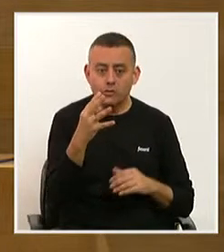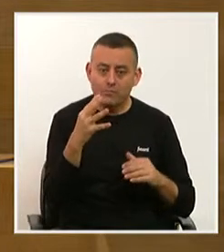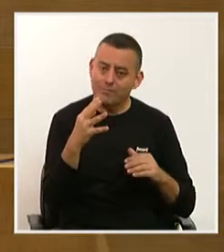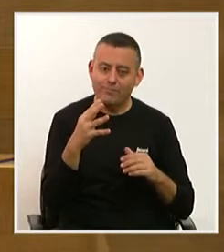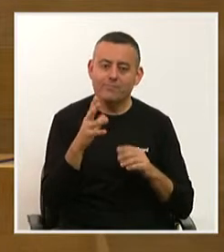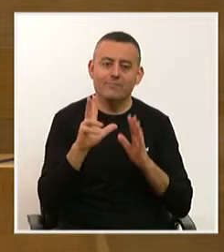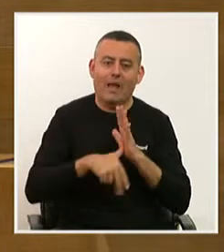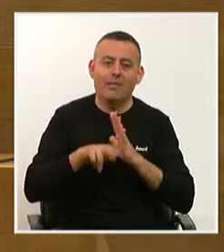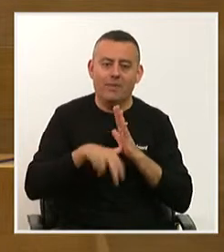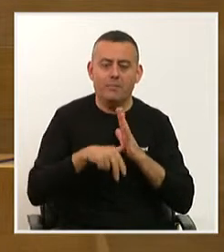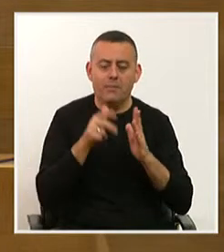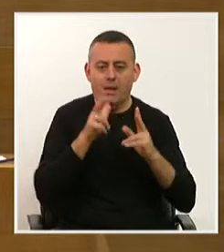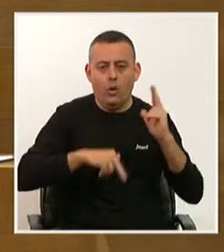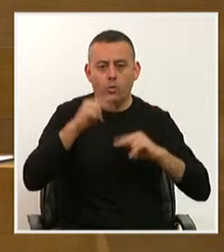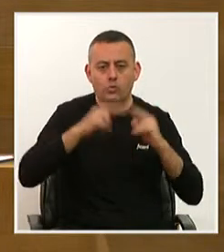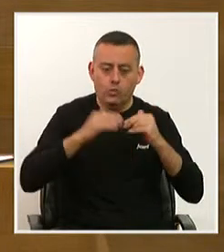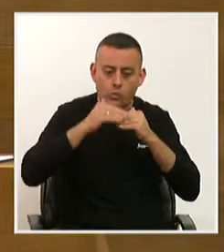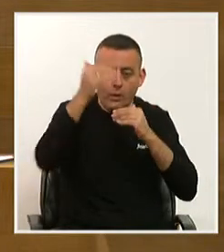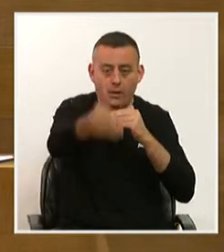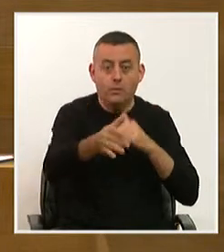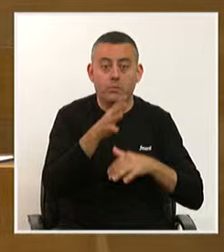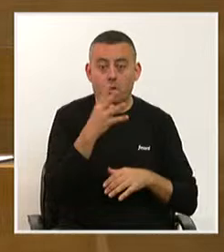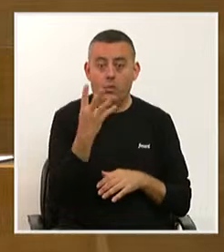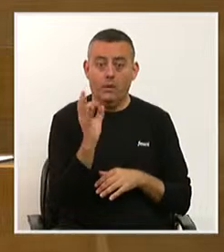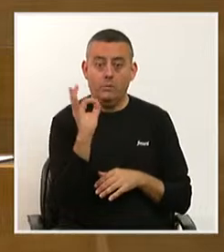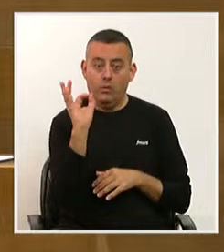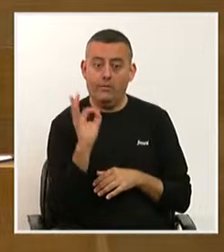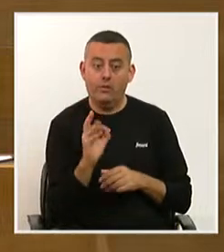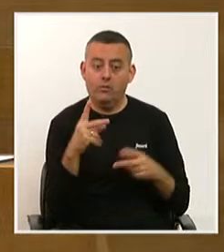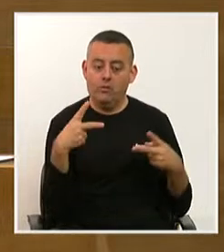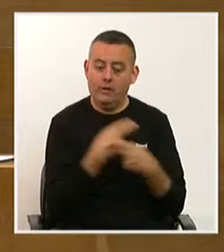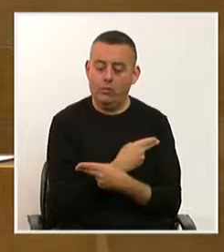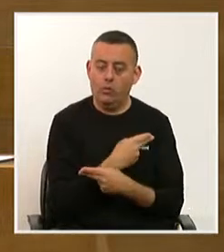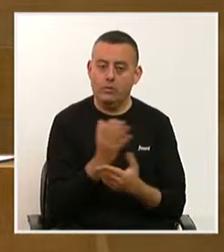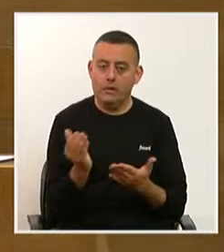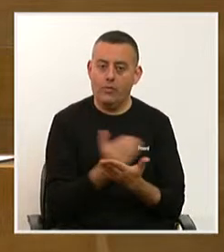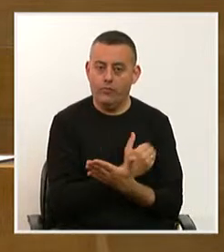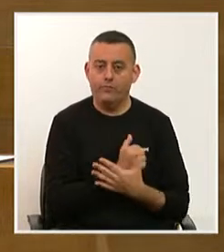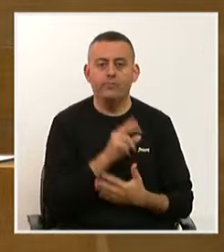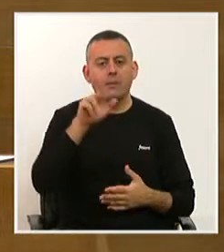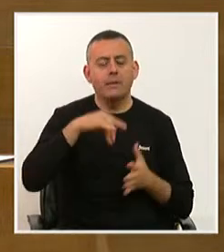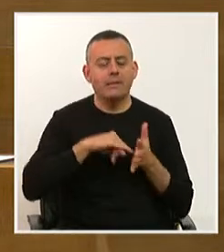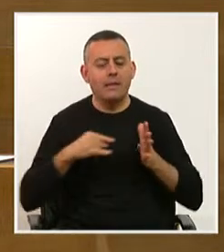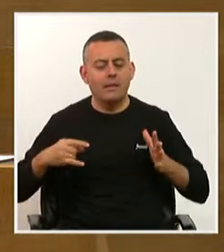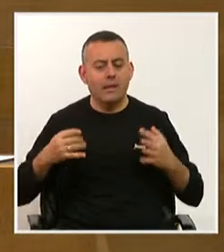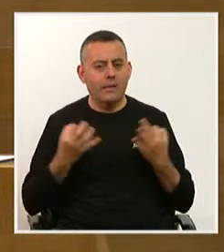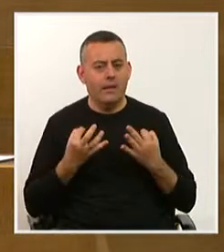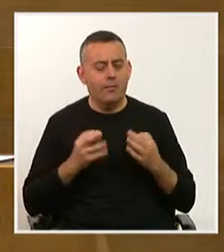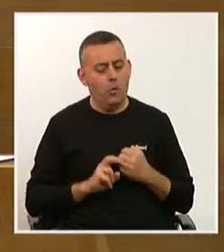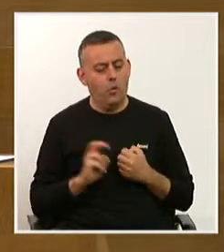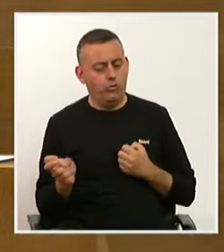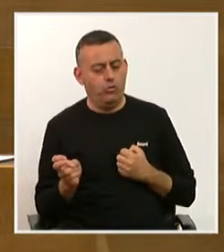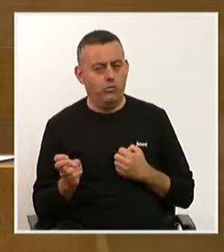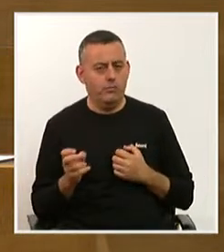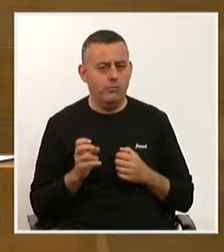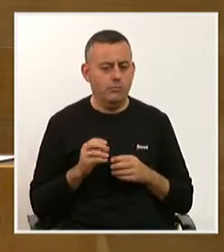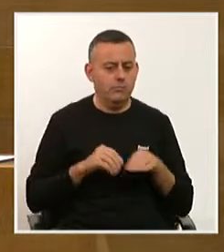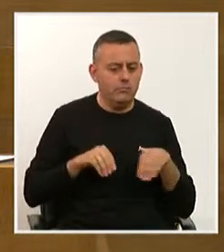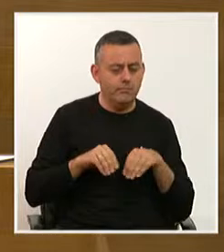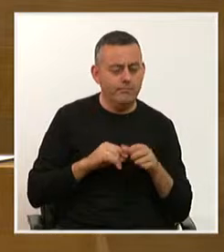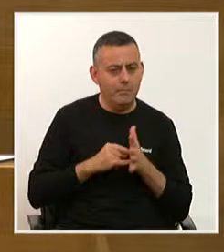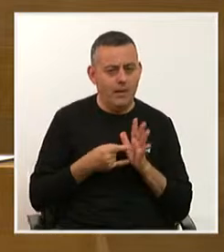40% y falta enc una táctica una técnica y es la técnica alc o